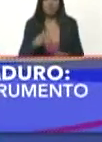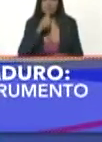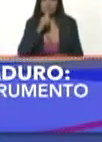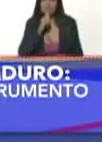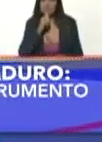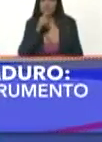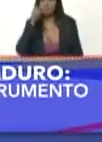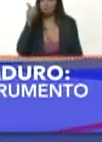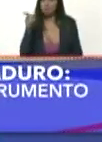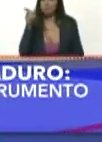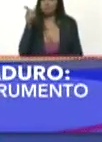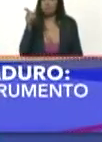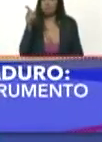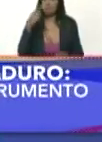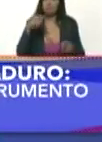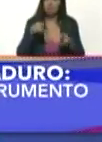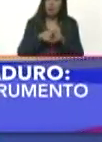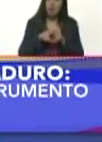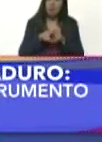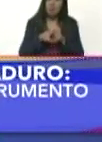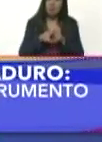está hablando una especie de procónsul.